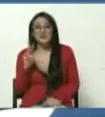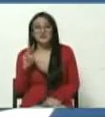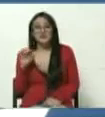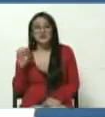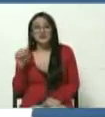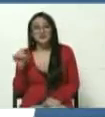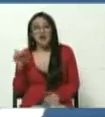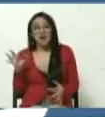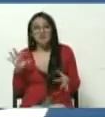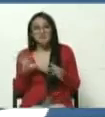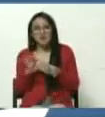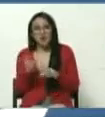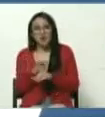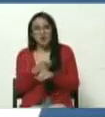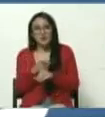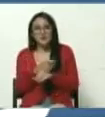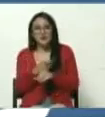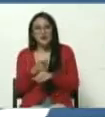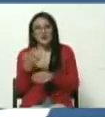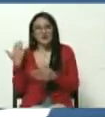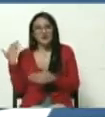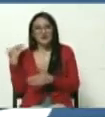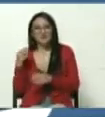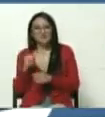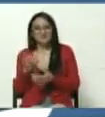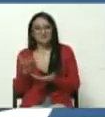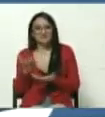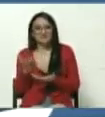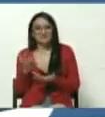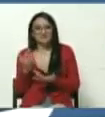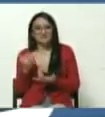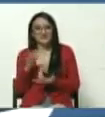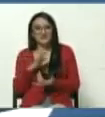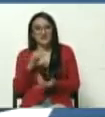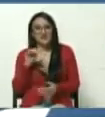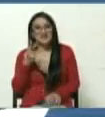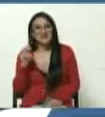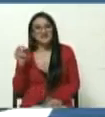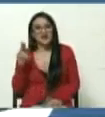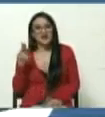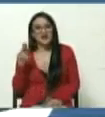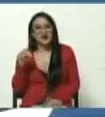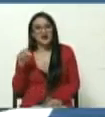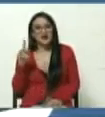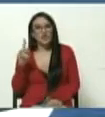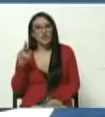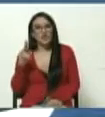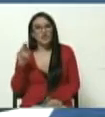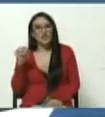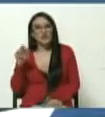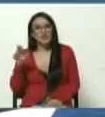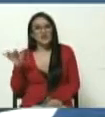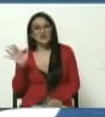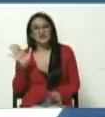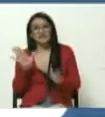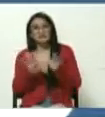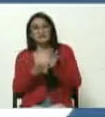complotados con un gobierno como el que fue, un gobierno fallido, como el que fue del de Iván Duque, gobierno